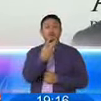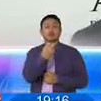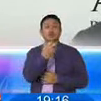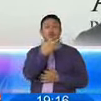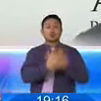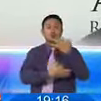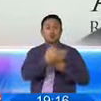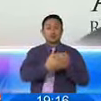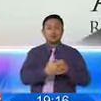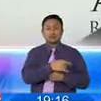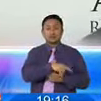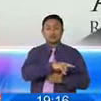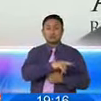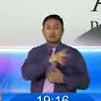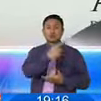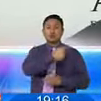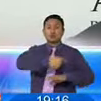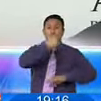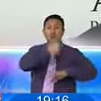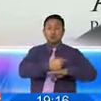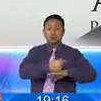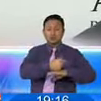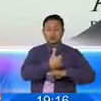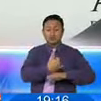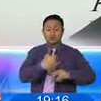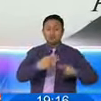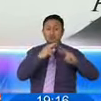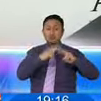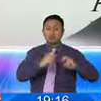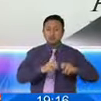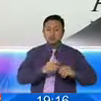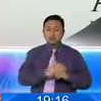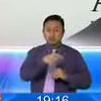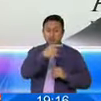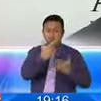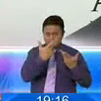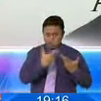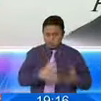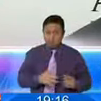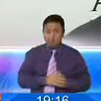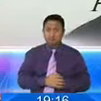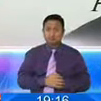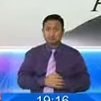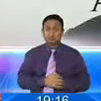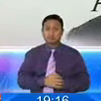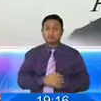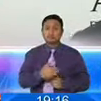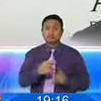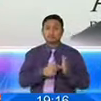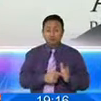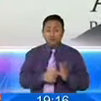jueces de la provincia del Guayas, en una investigación que estamos cerrando en los próximos días, que justamente han beneficiado y han favorecido